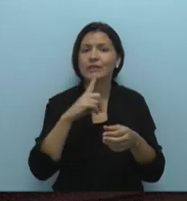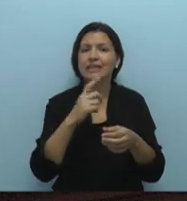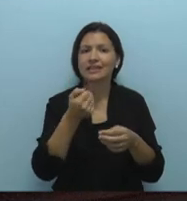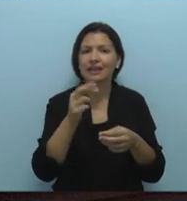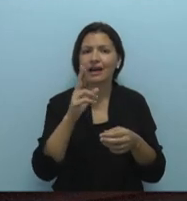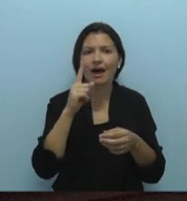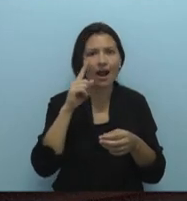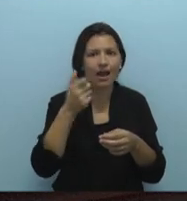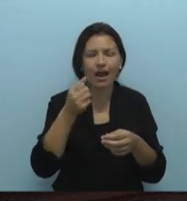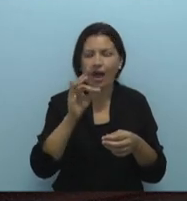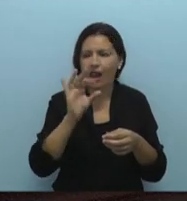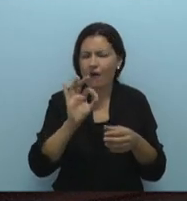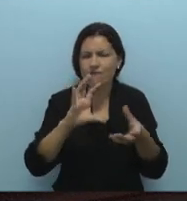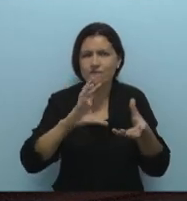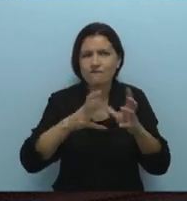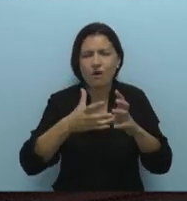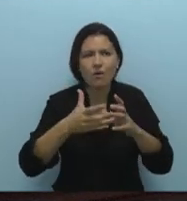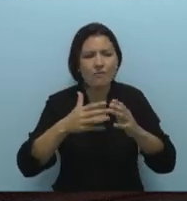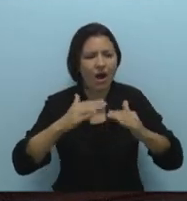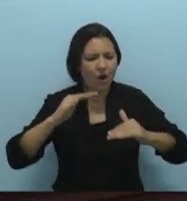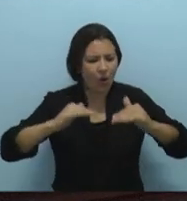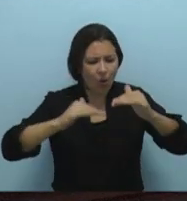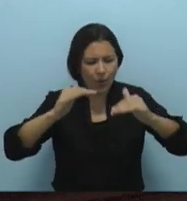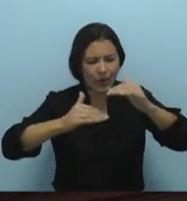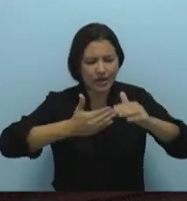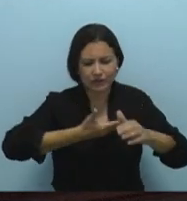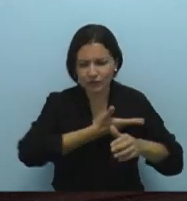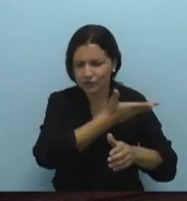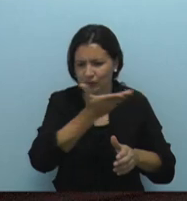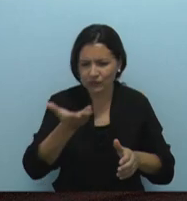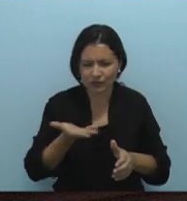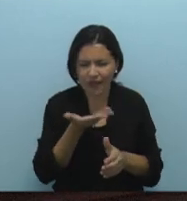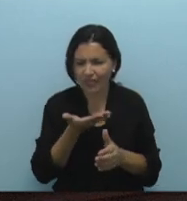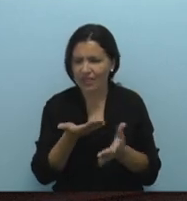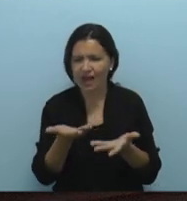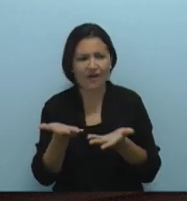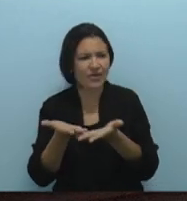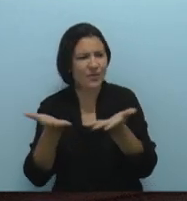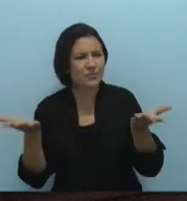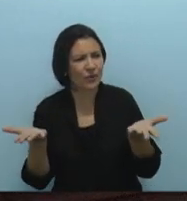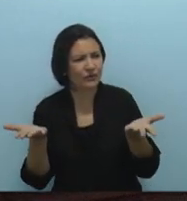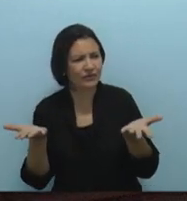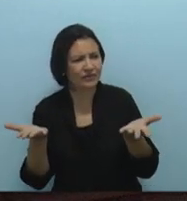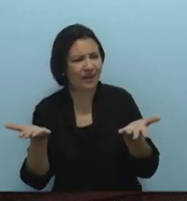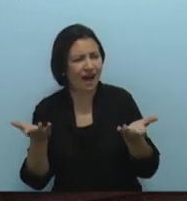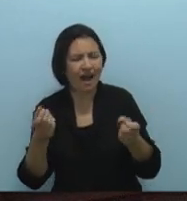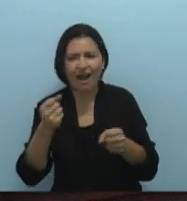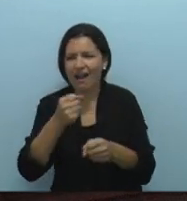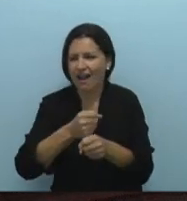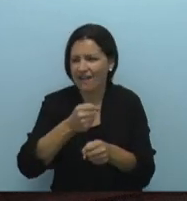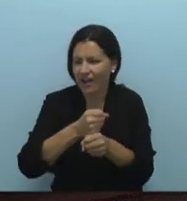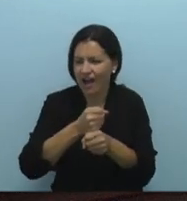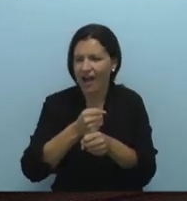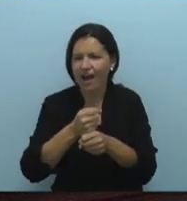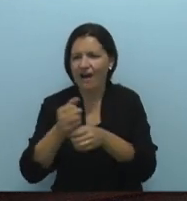de construir ciudadanía, de poder también reconstruir la confianza y los lazos sociales. Porque de